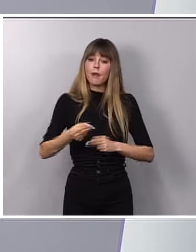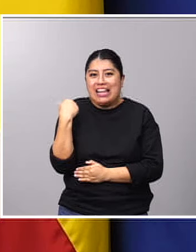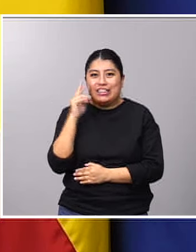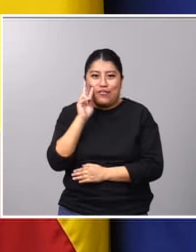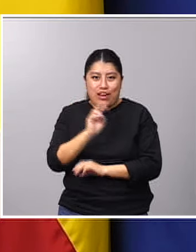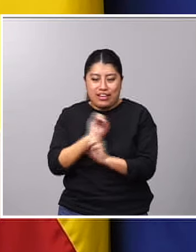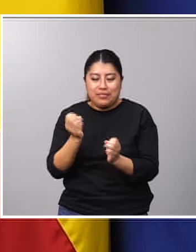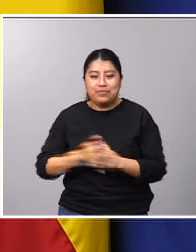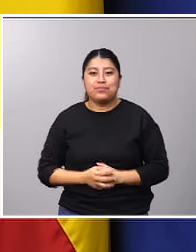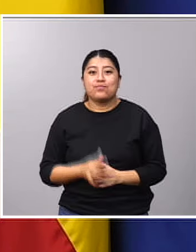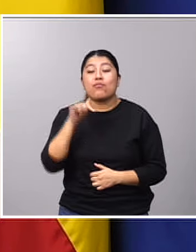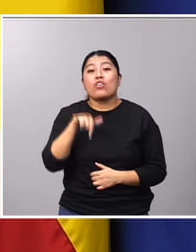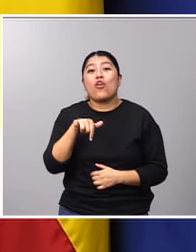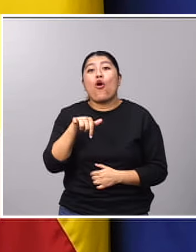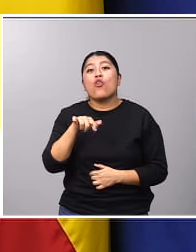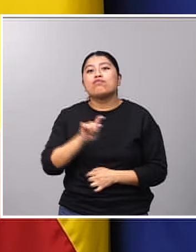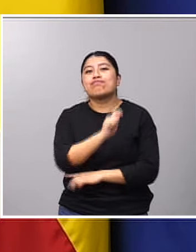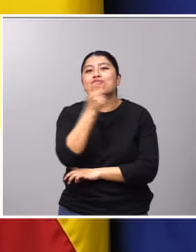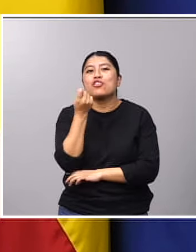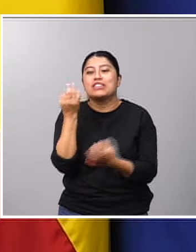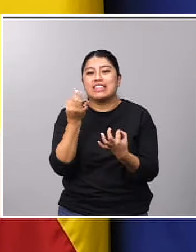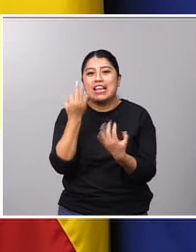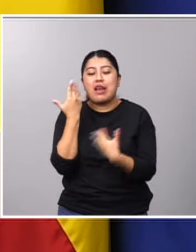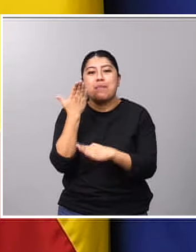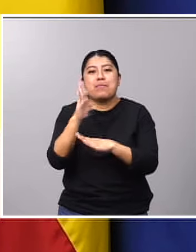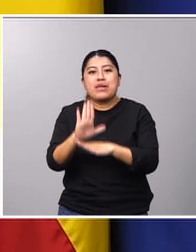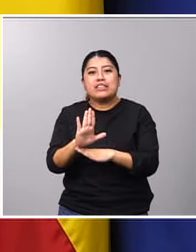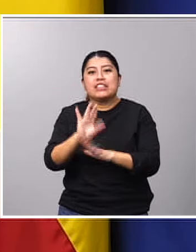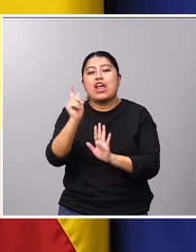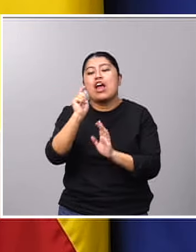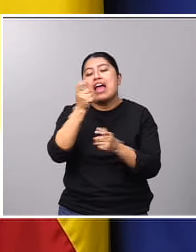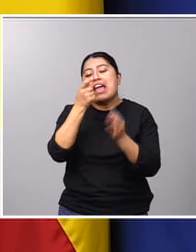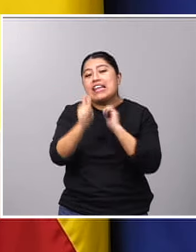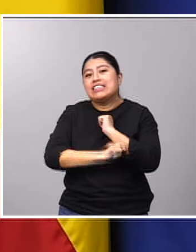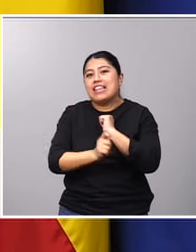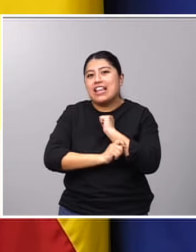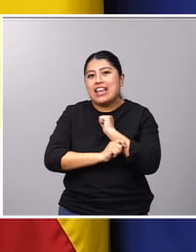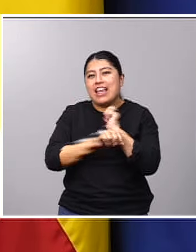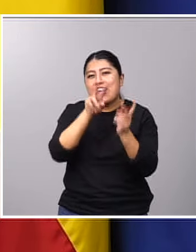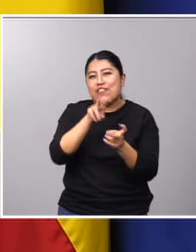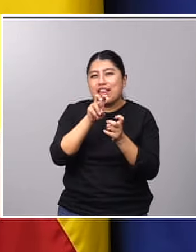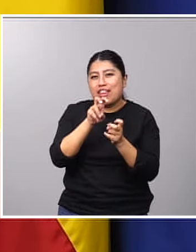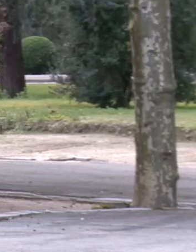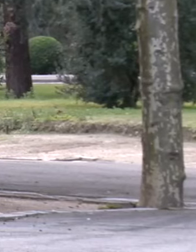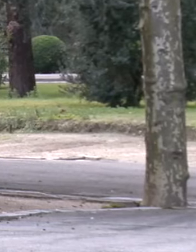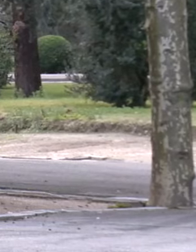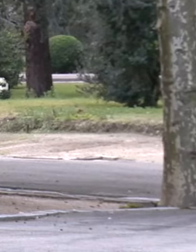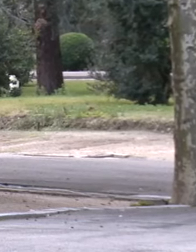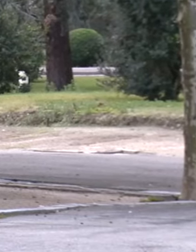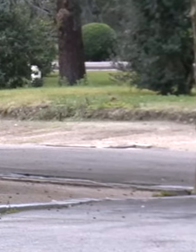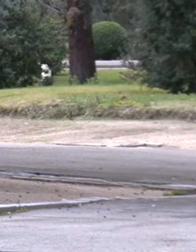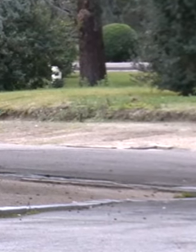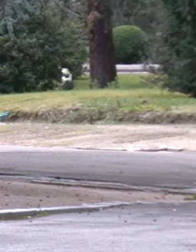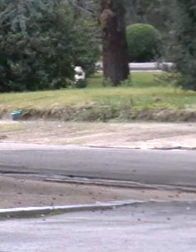alimentario. Hoy cumplimos otro hito importante, como es la presentación de la estrategia de financiación de Tesoro Público y quería